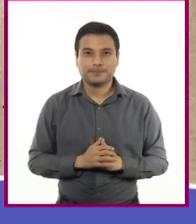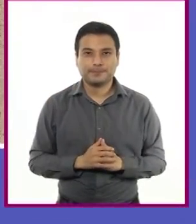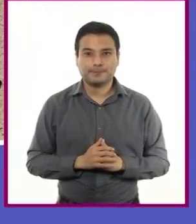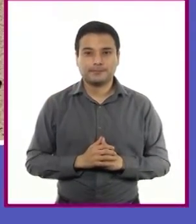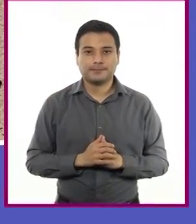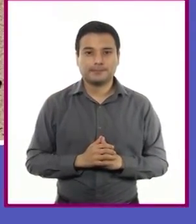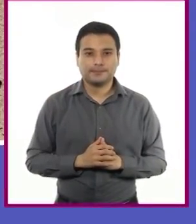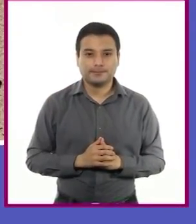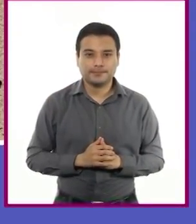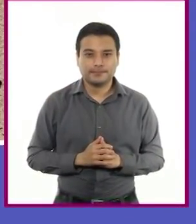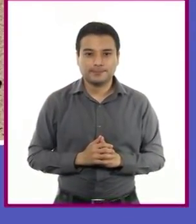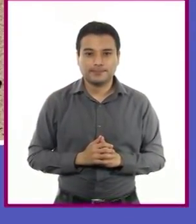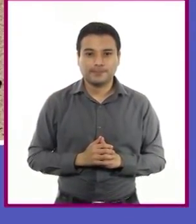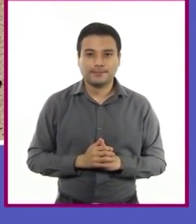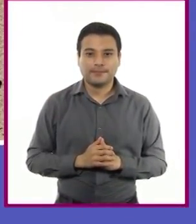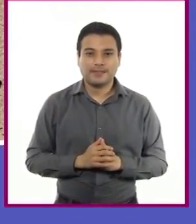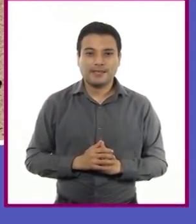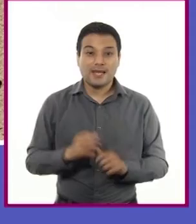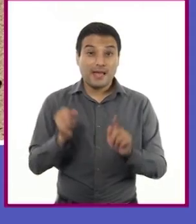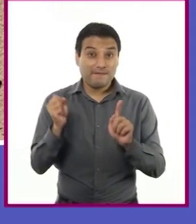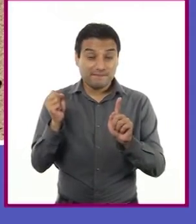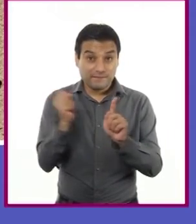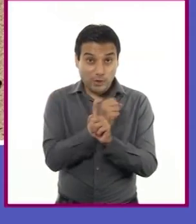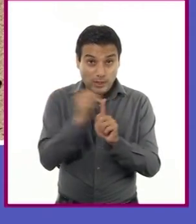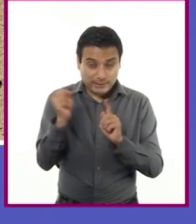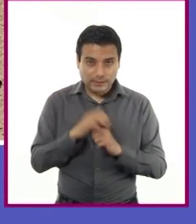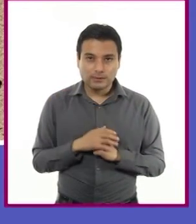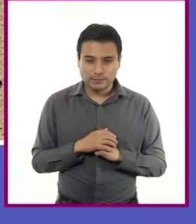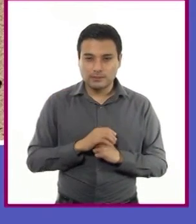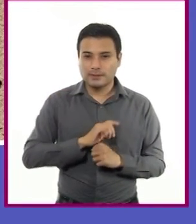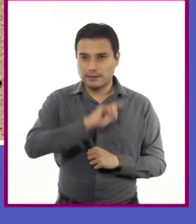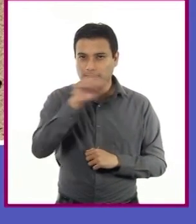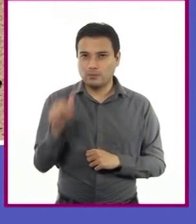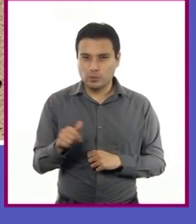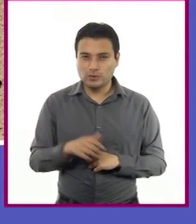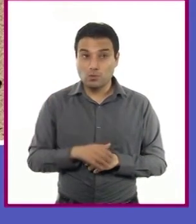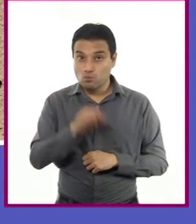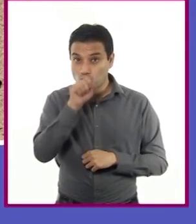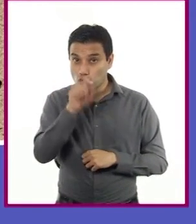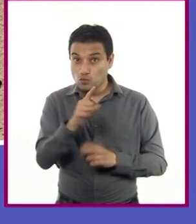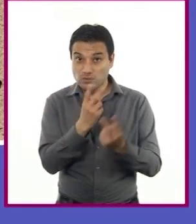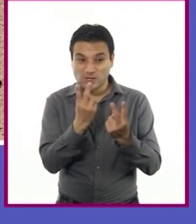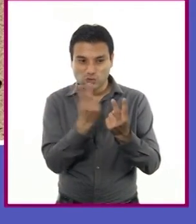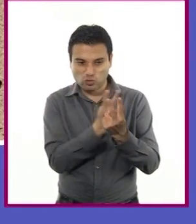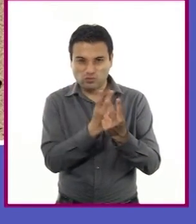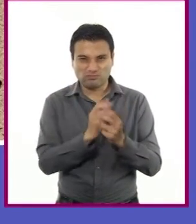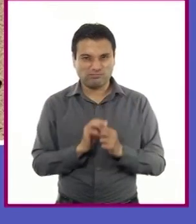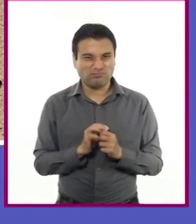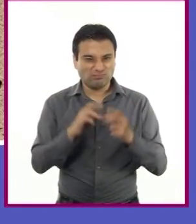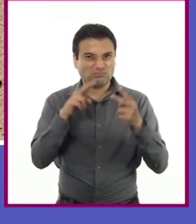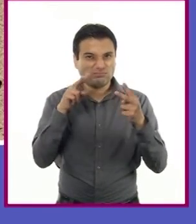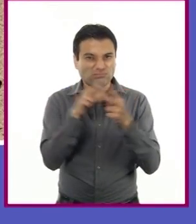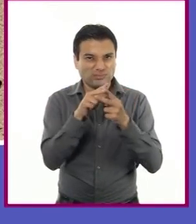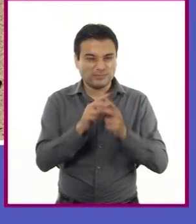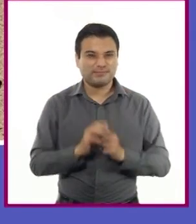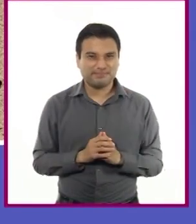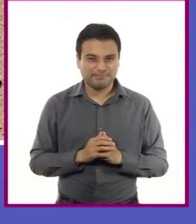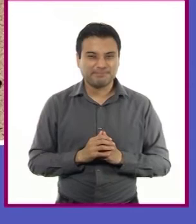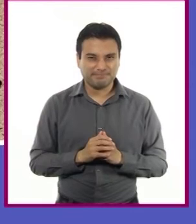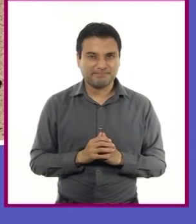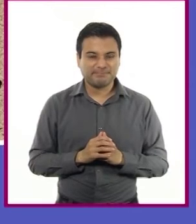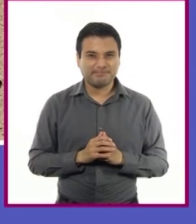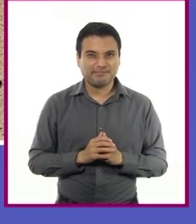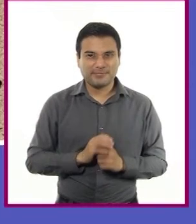La violencia, así desatada, no tardará en recaer sobre ellos. La justicia les degüella en